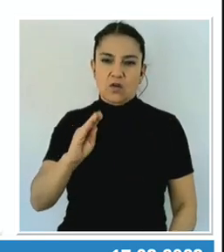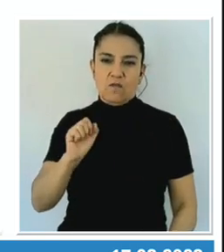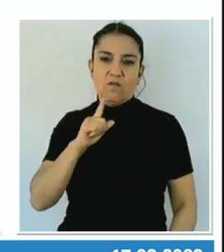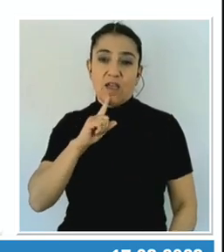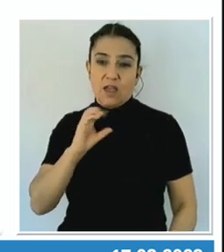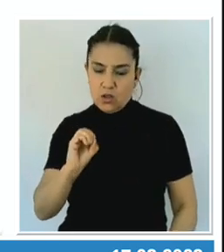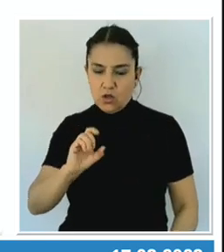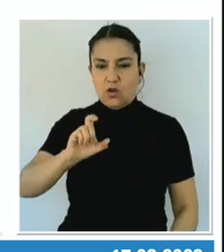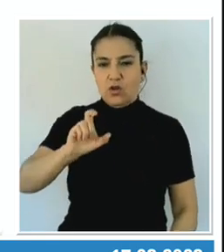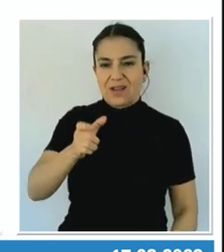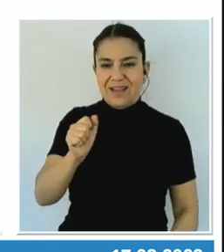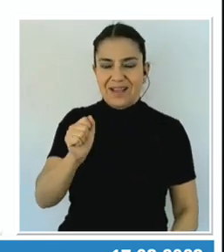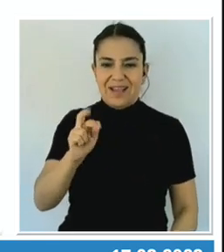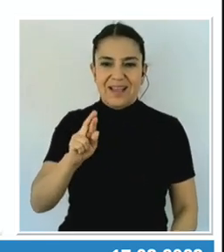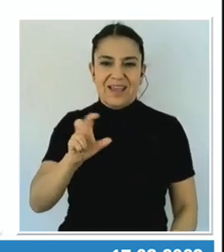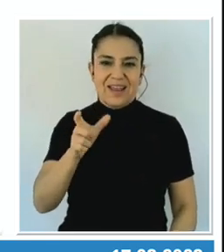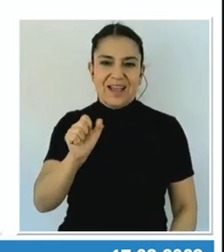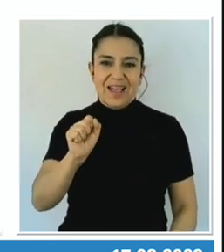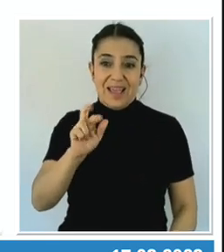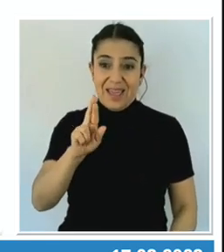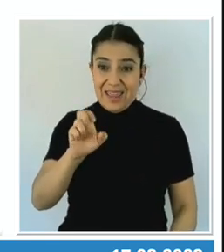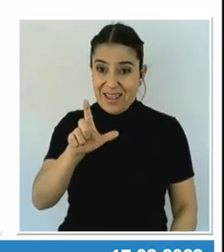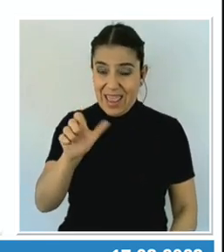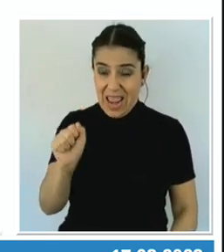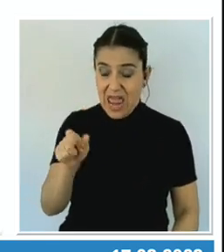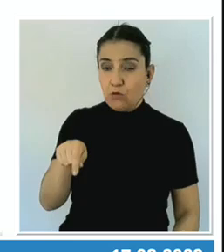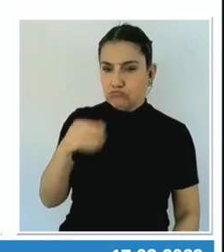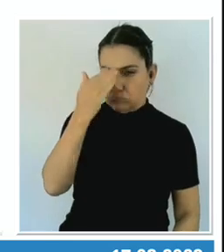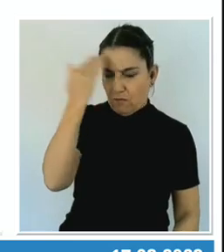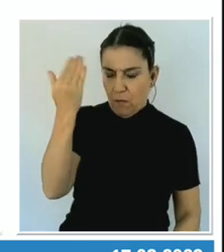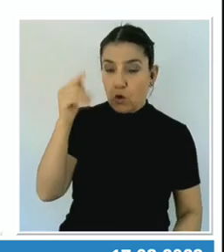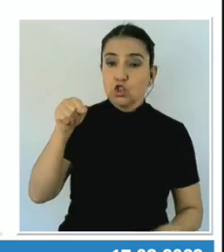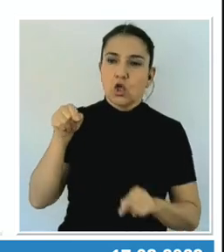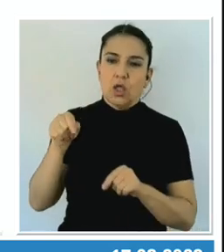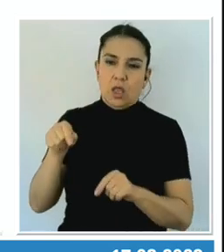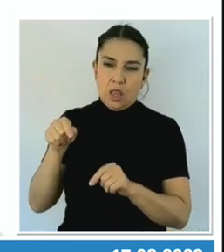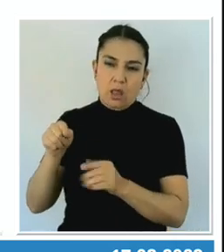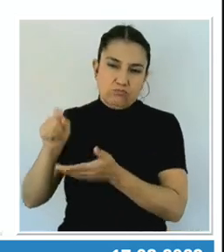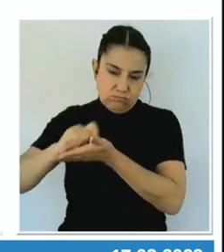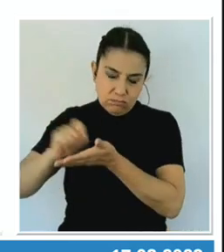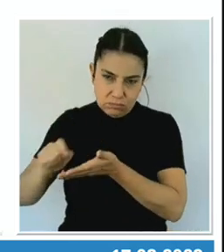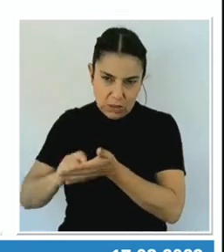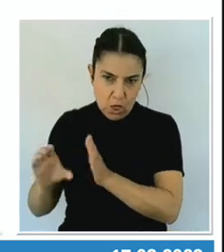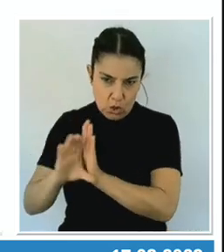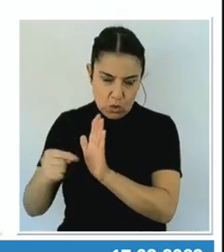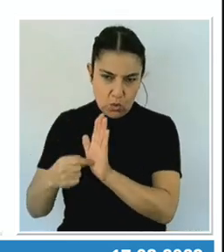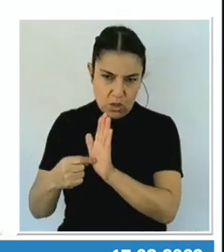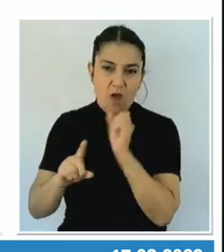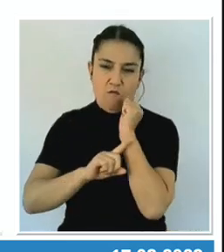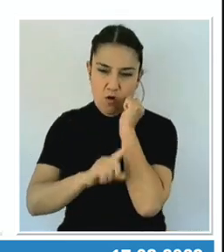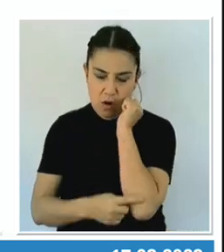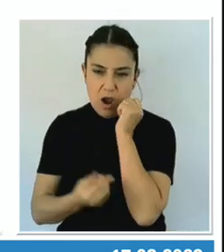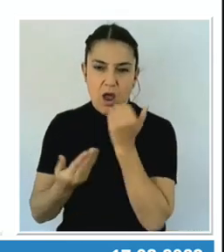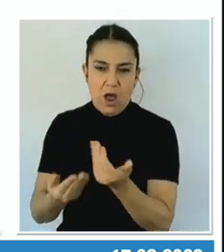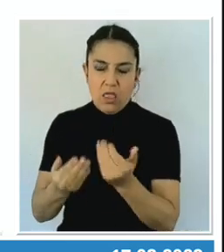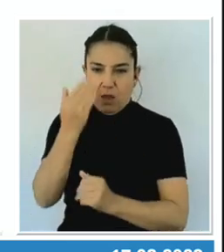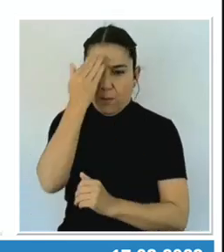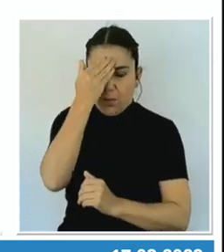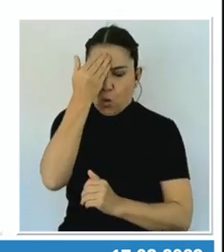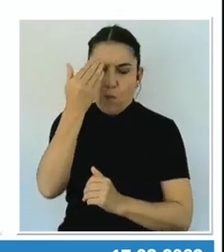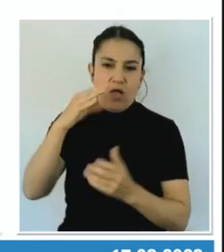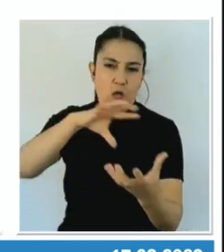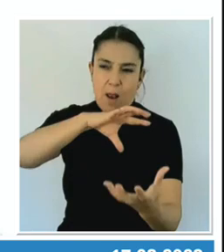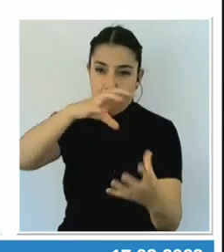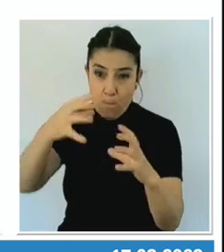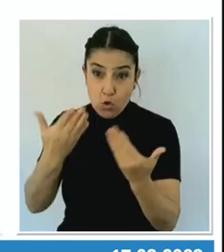nosotros, ¿no?, en el contexto latinoamericano, pero como sabemos es un constitucionalista también reputado a nivel mundial, ha